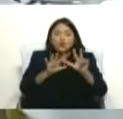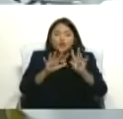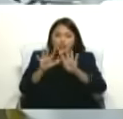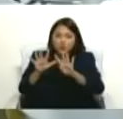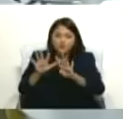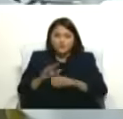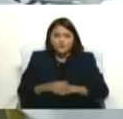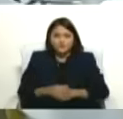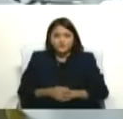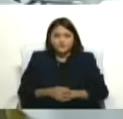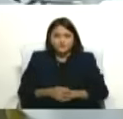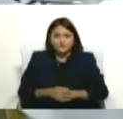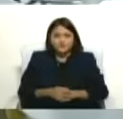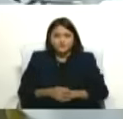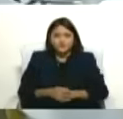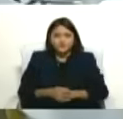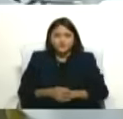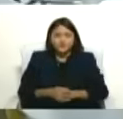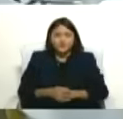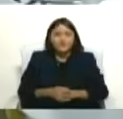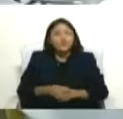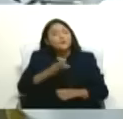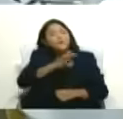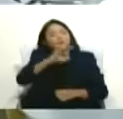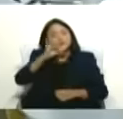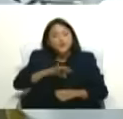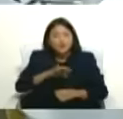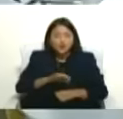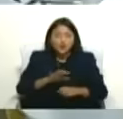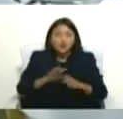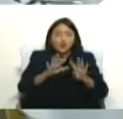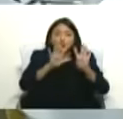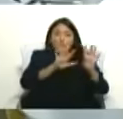10.134.189 votos, para un